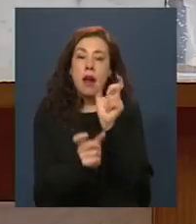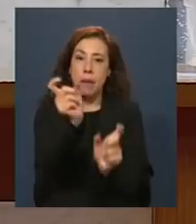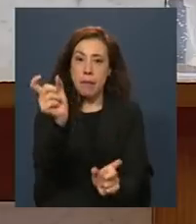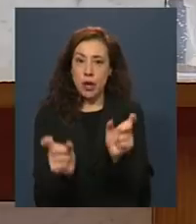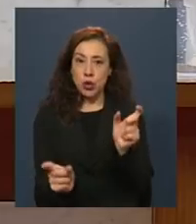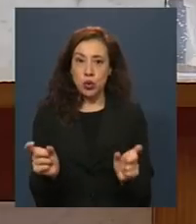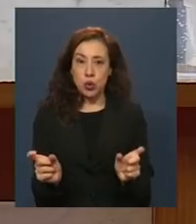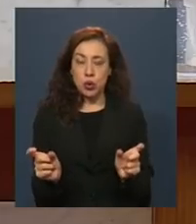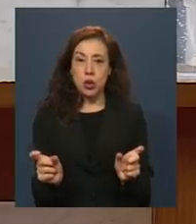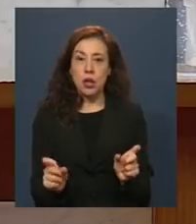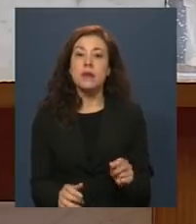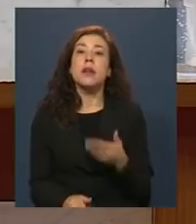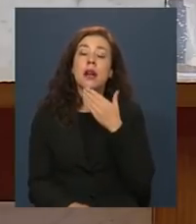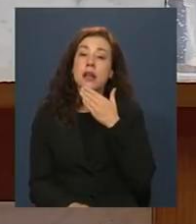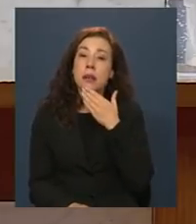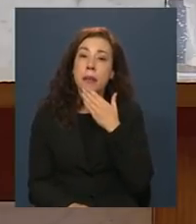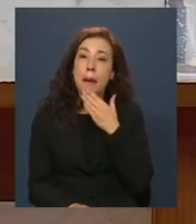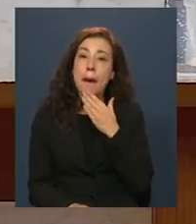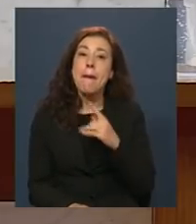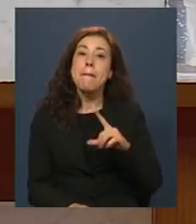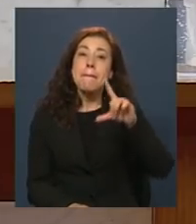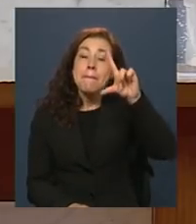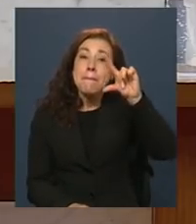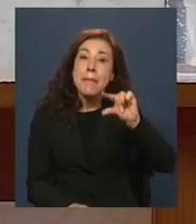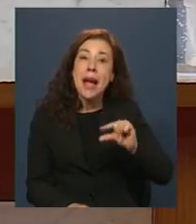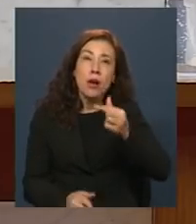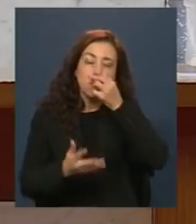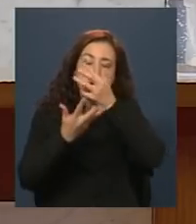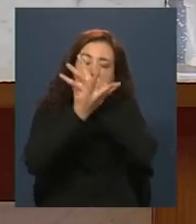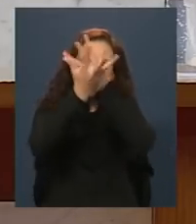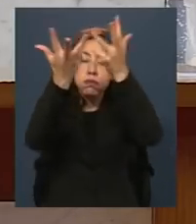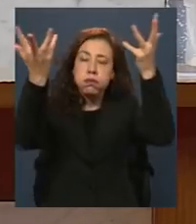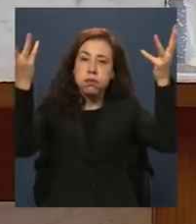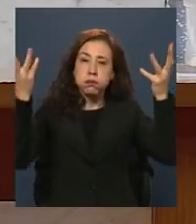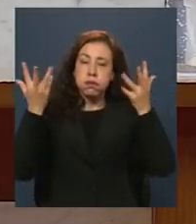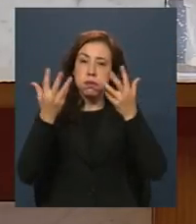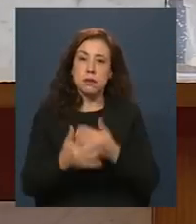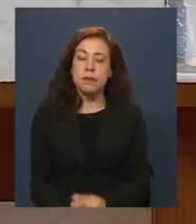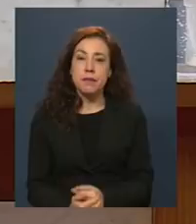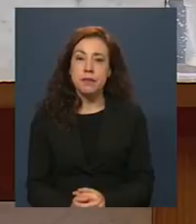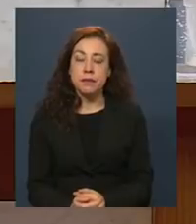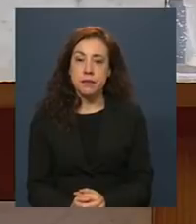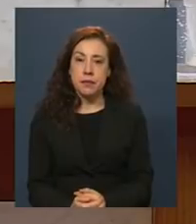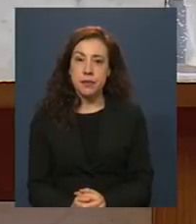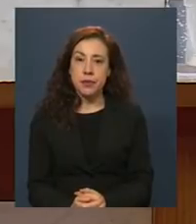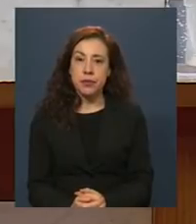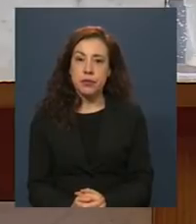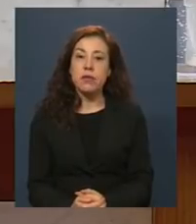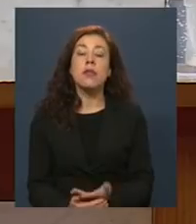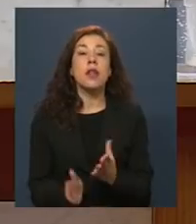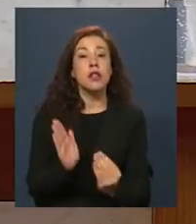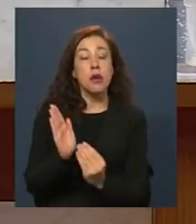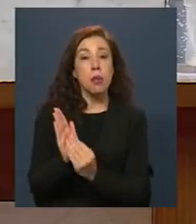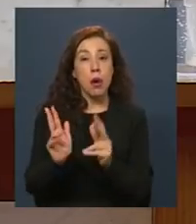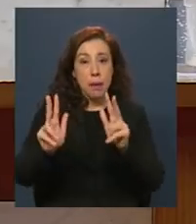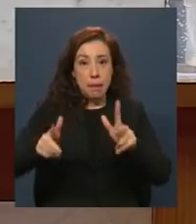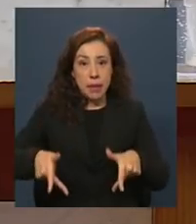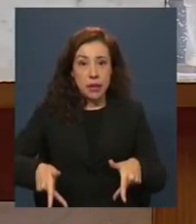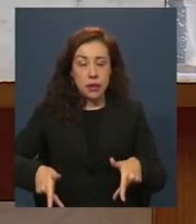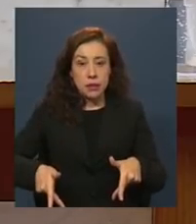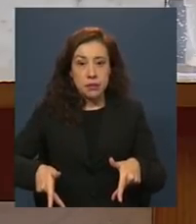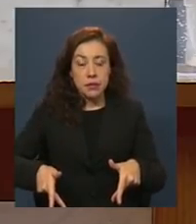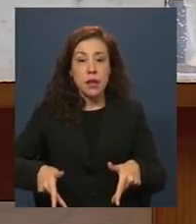personas, reduciendo también las emisiones de contaminantes. Para lo anterior, se establecen metas